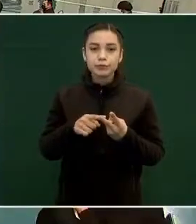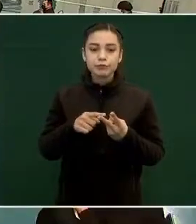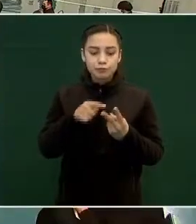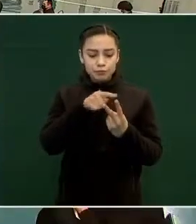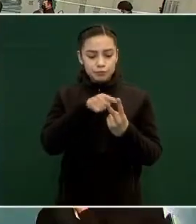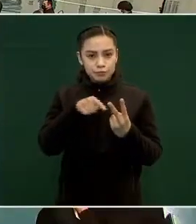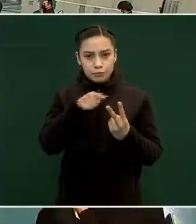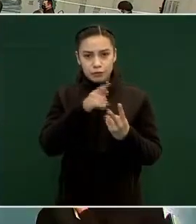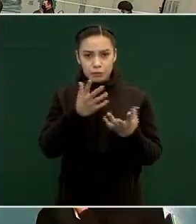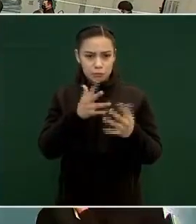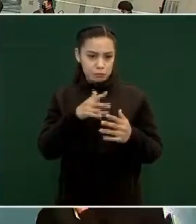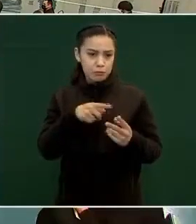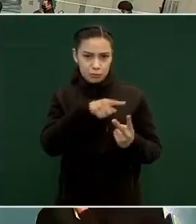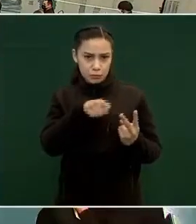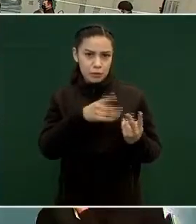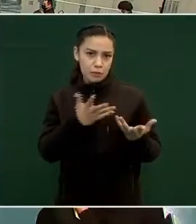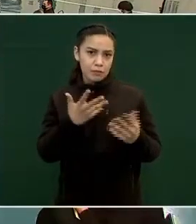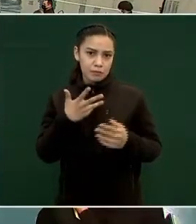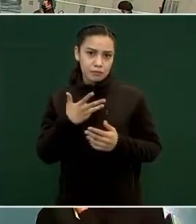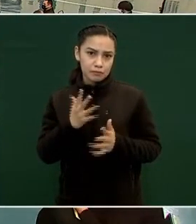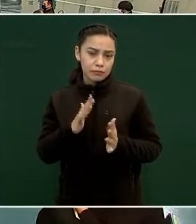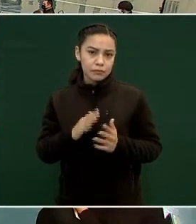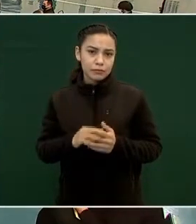con esos tengo